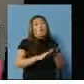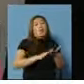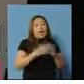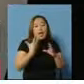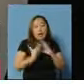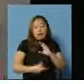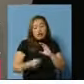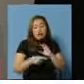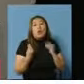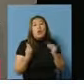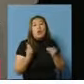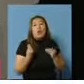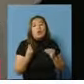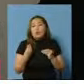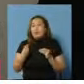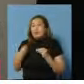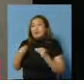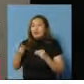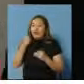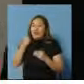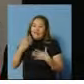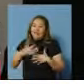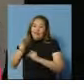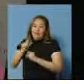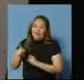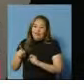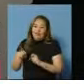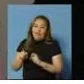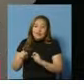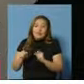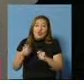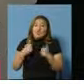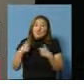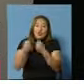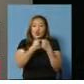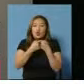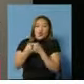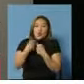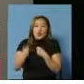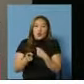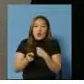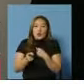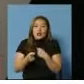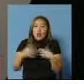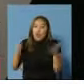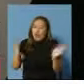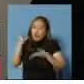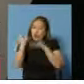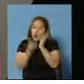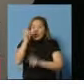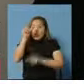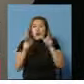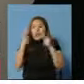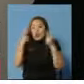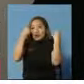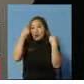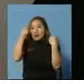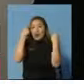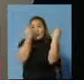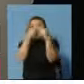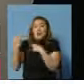aborto? No, yo estoy con la vida. Lo que no estoy de acuerdo es ser demasiado agresivo con la gente que piensa